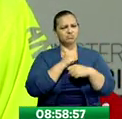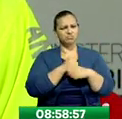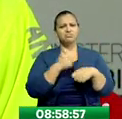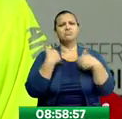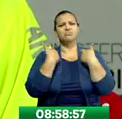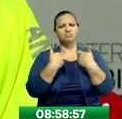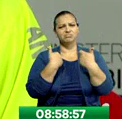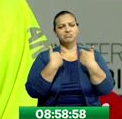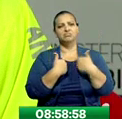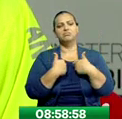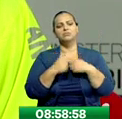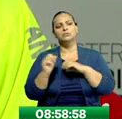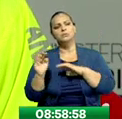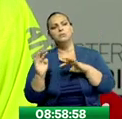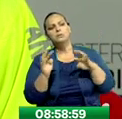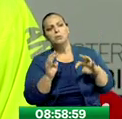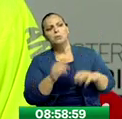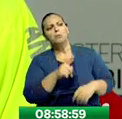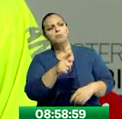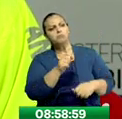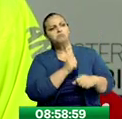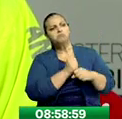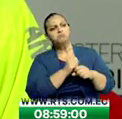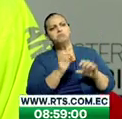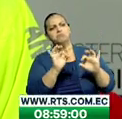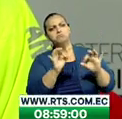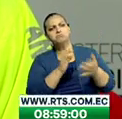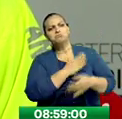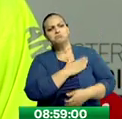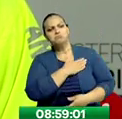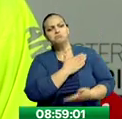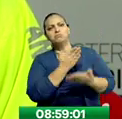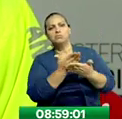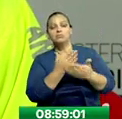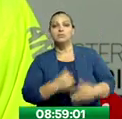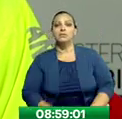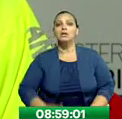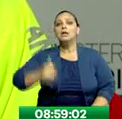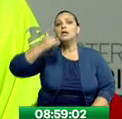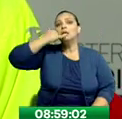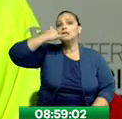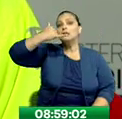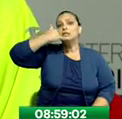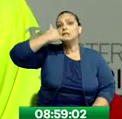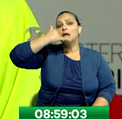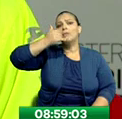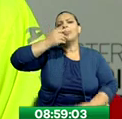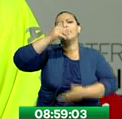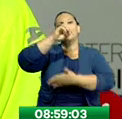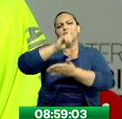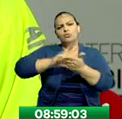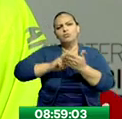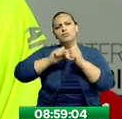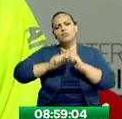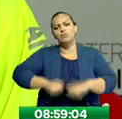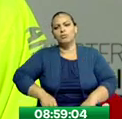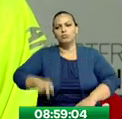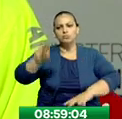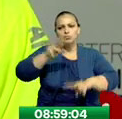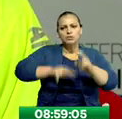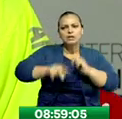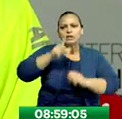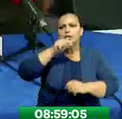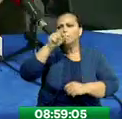de Antinarcóticos, de la Unidad de Antinarcóticos de la Zona 8, porque a través de las denuncias nosotros podemos establecer perfiles de